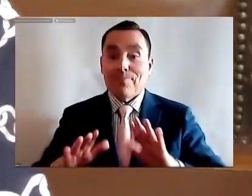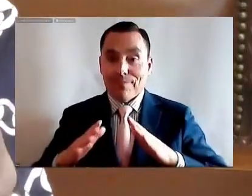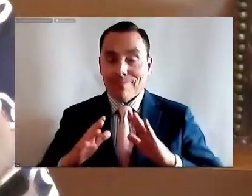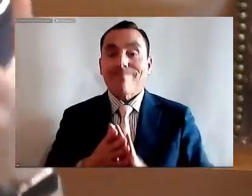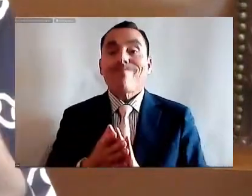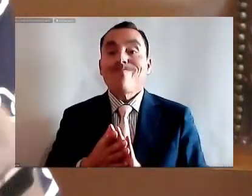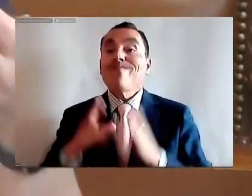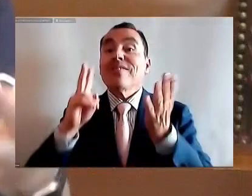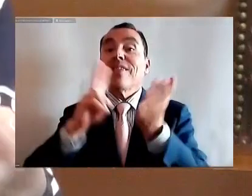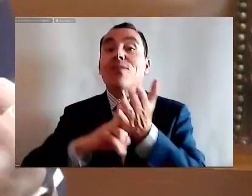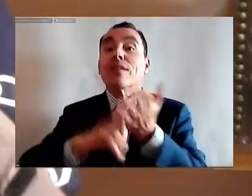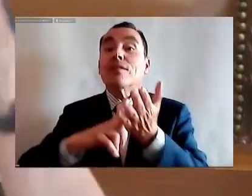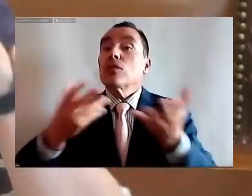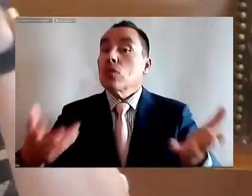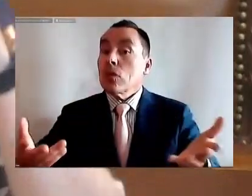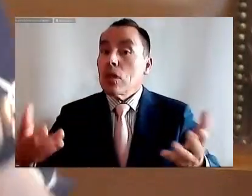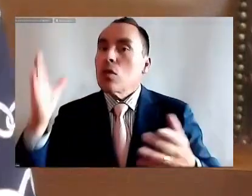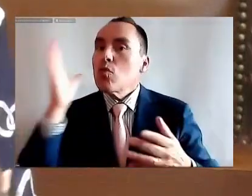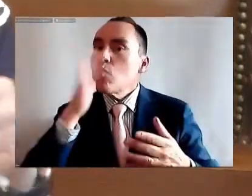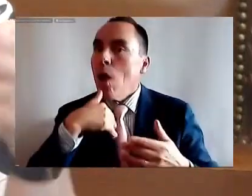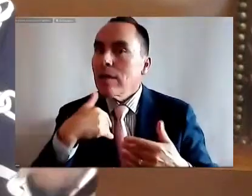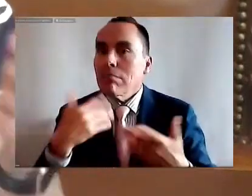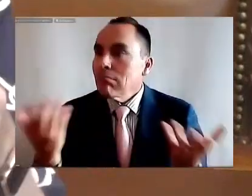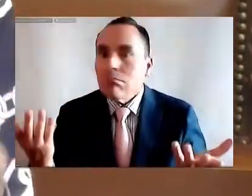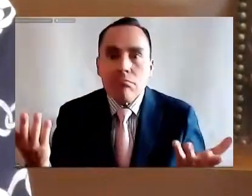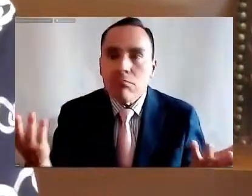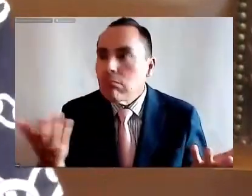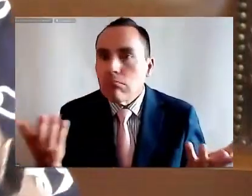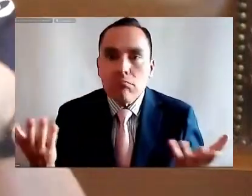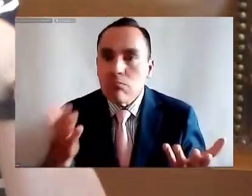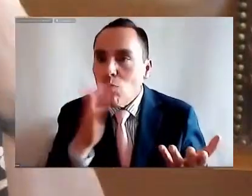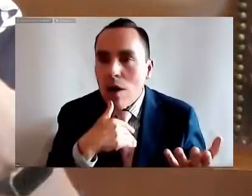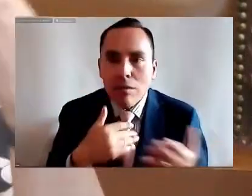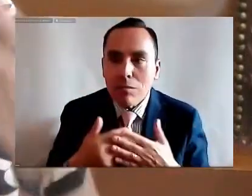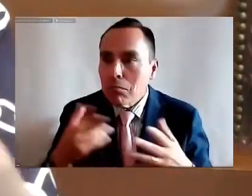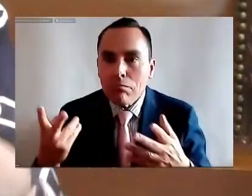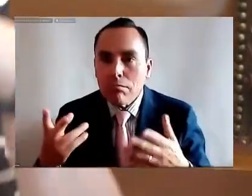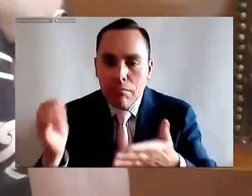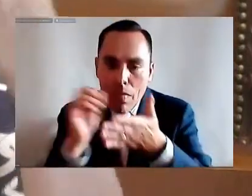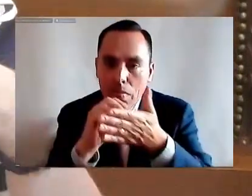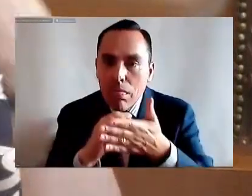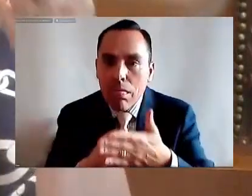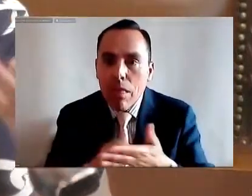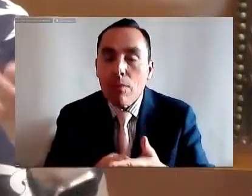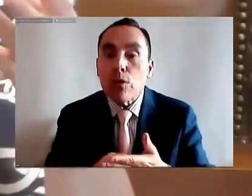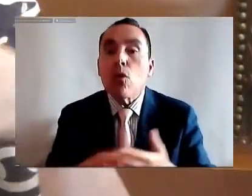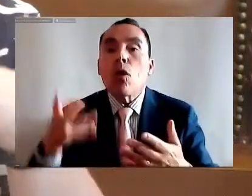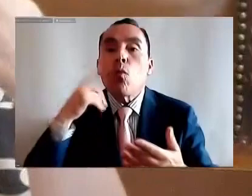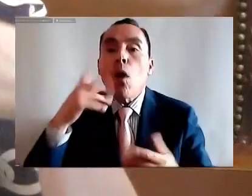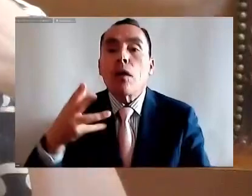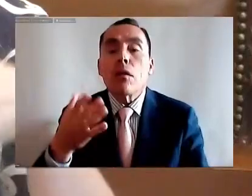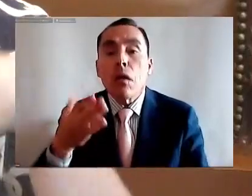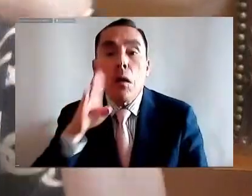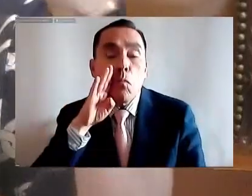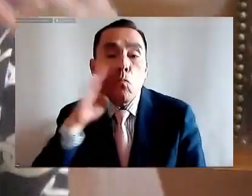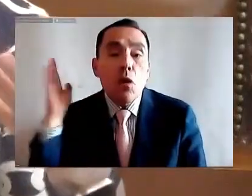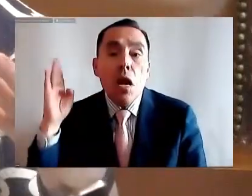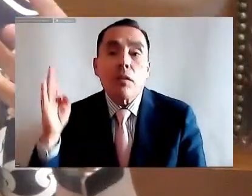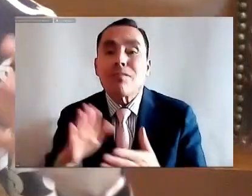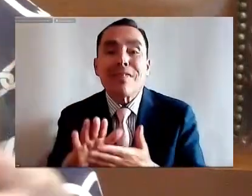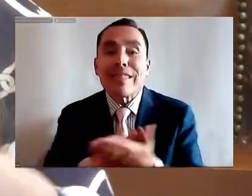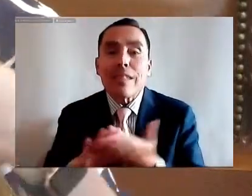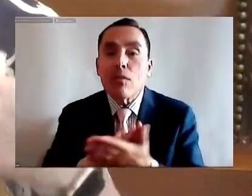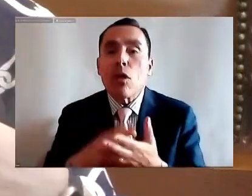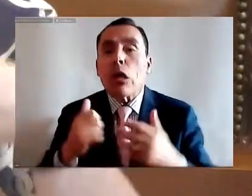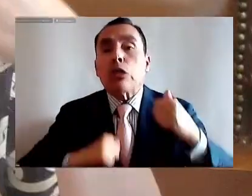entonces, en la medida en que no hay lesiones, es más difícil que se conceda, y el daño moral se concede como consecuencia de esas lesiones, como el típico